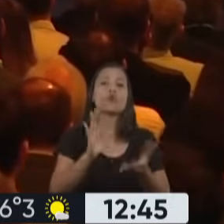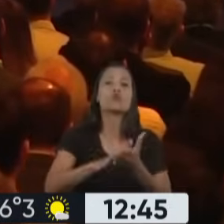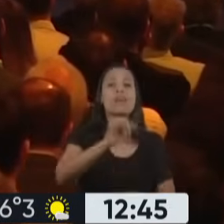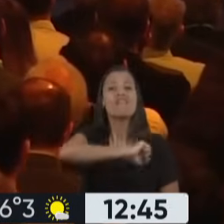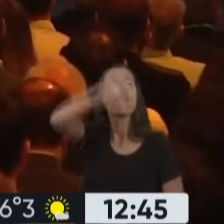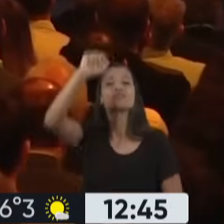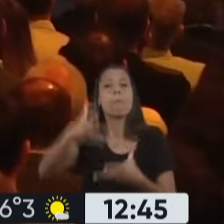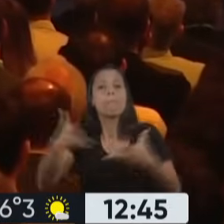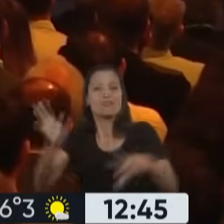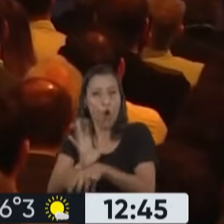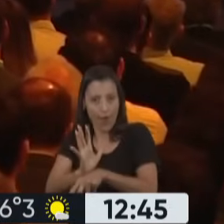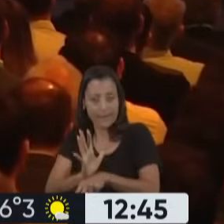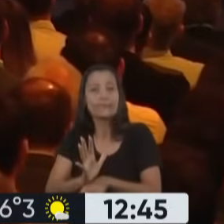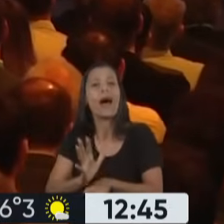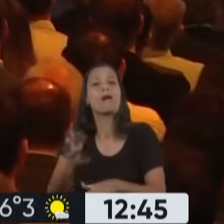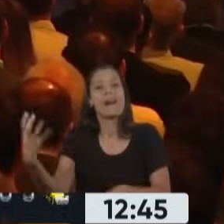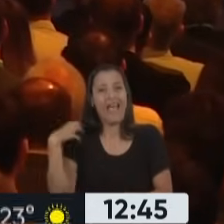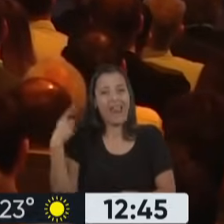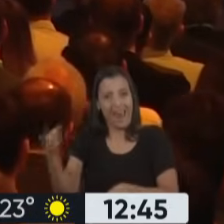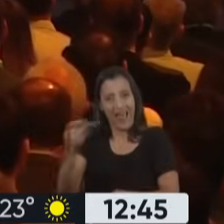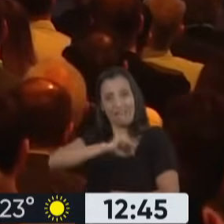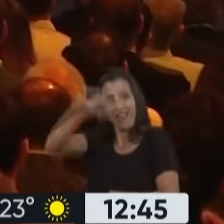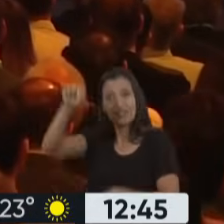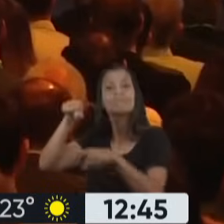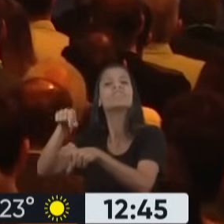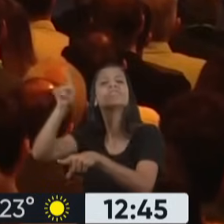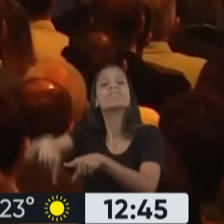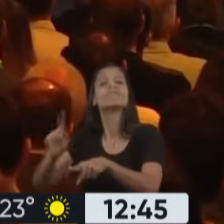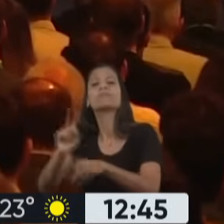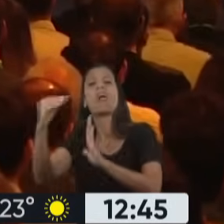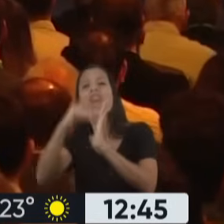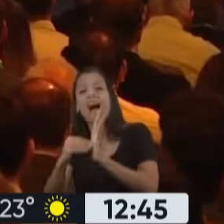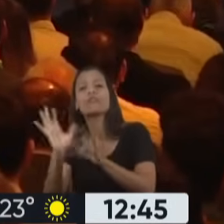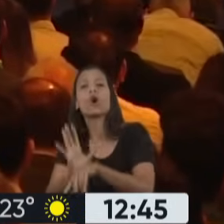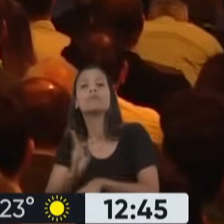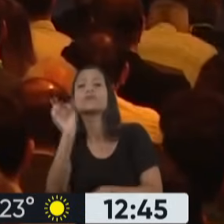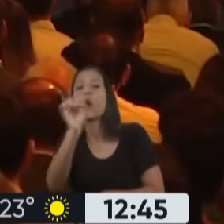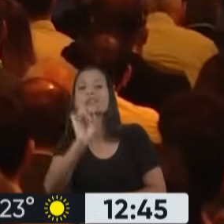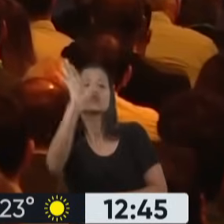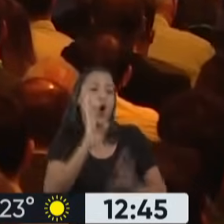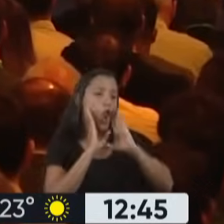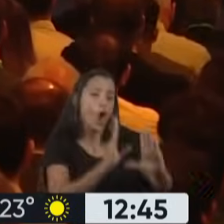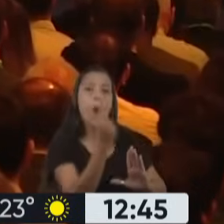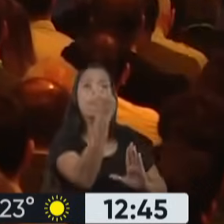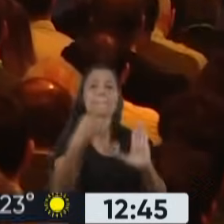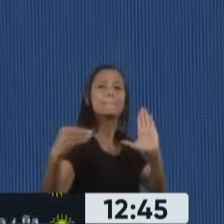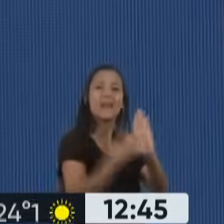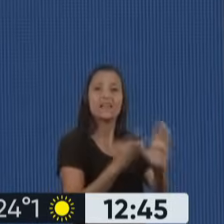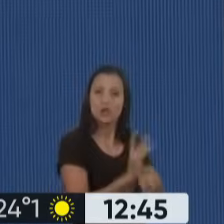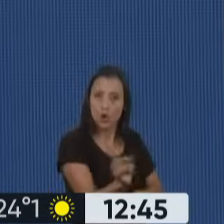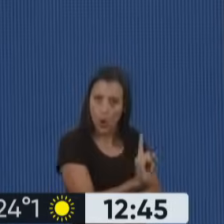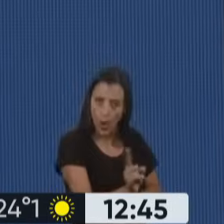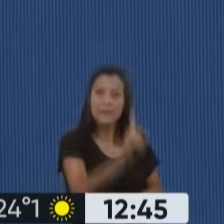que no tenía la contaminación tan fuerte, digamos, del problema de precios relativos como consecuencia